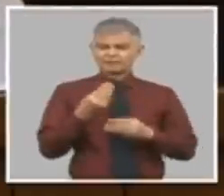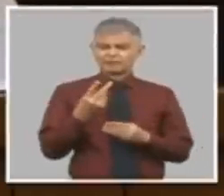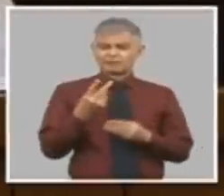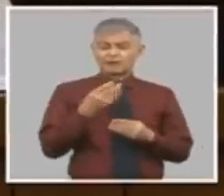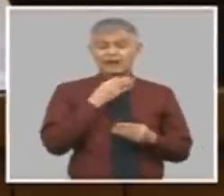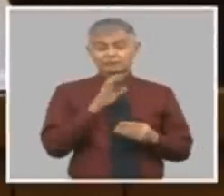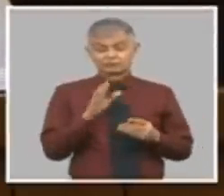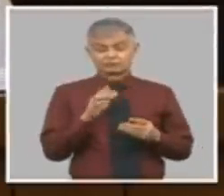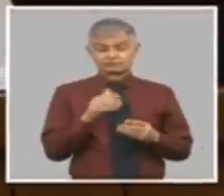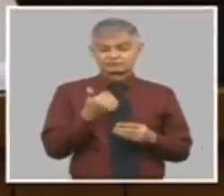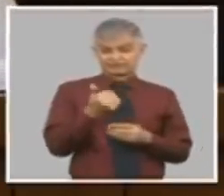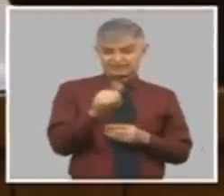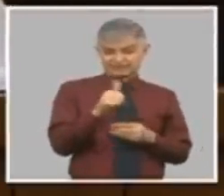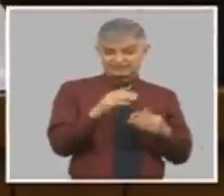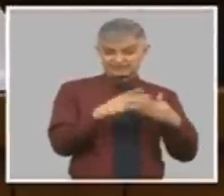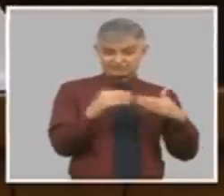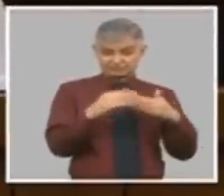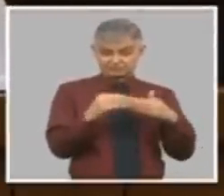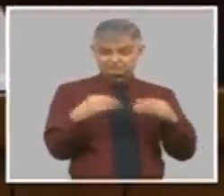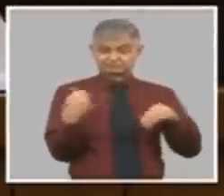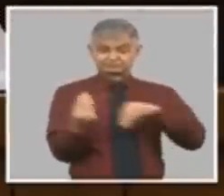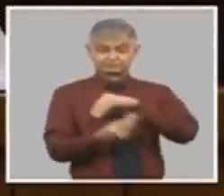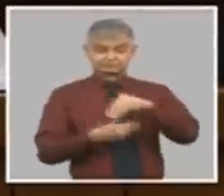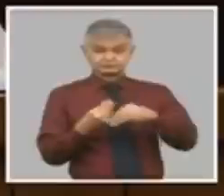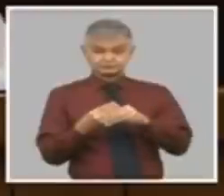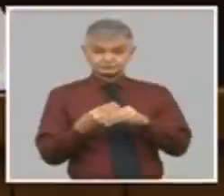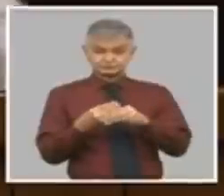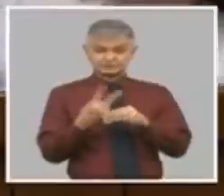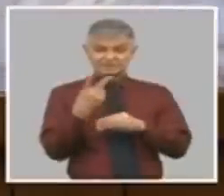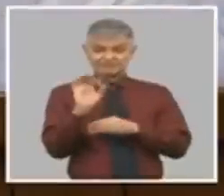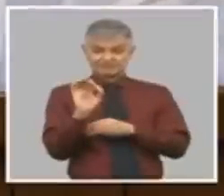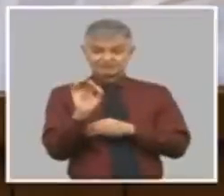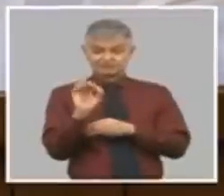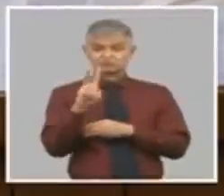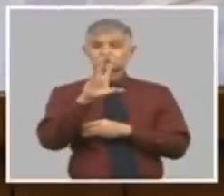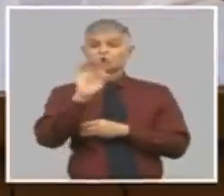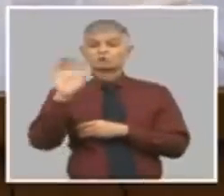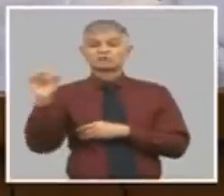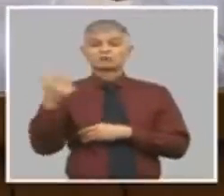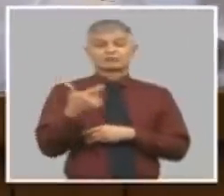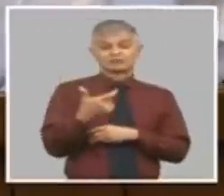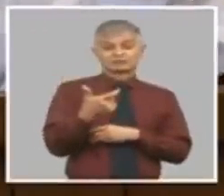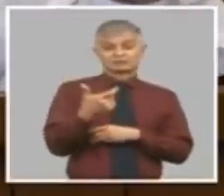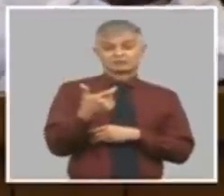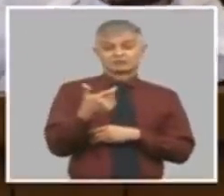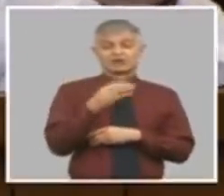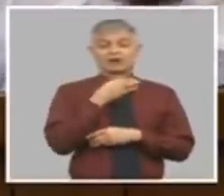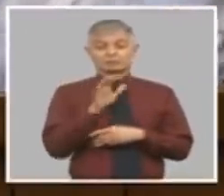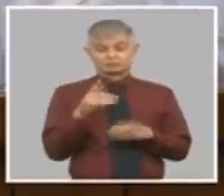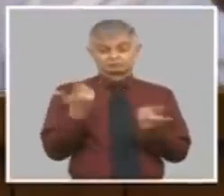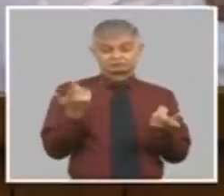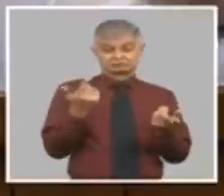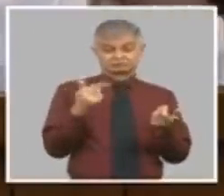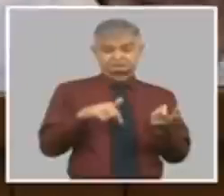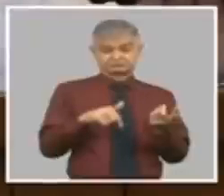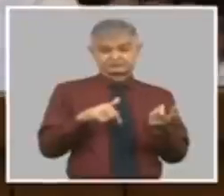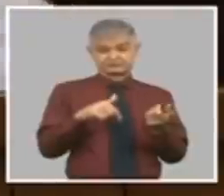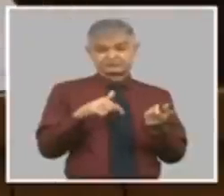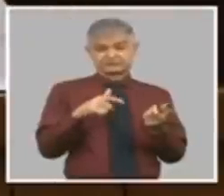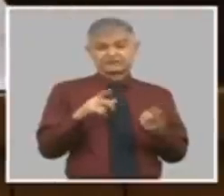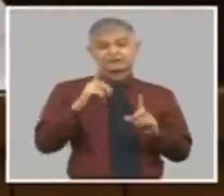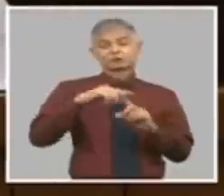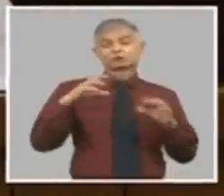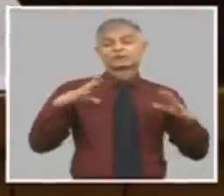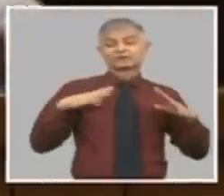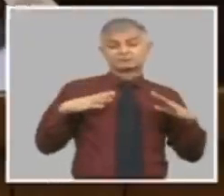200. Y si los roles nacionales valen 100, el turismo tendrá que escoger si en nosotros le pone más whisky o